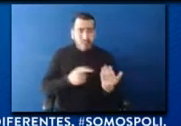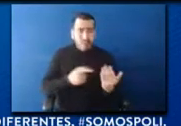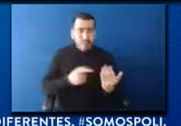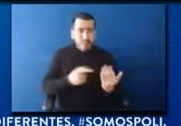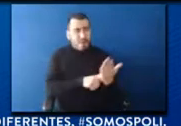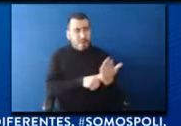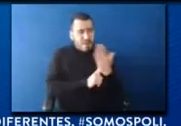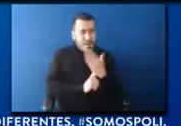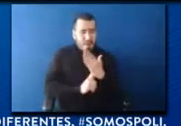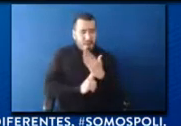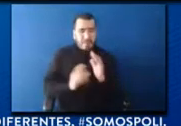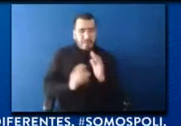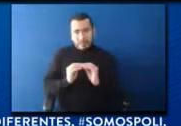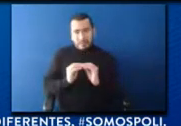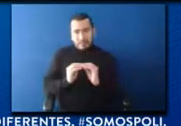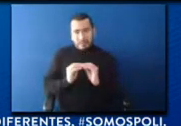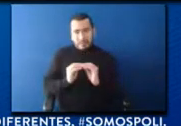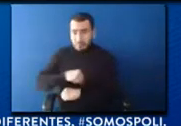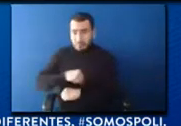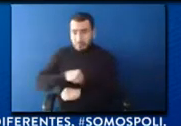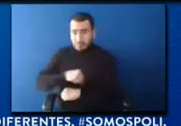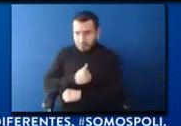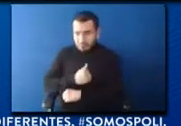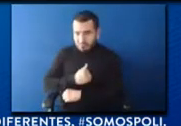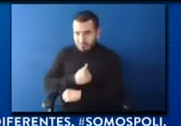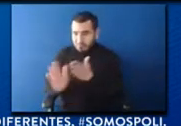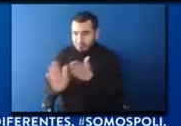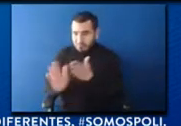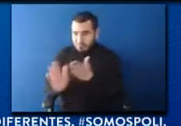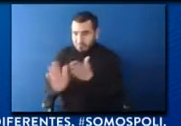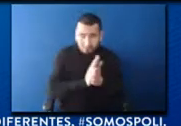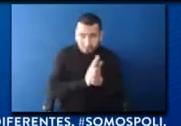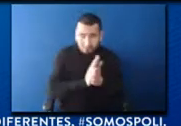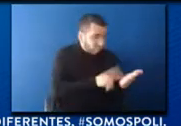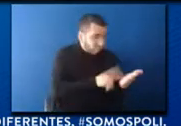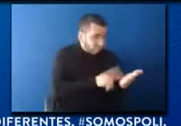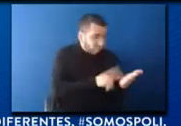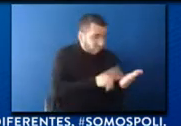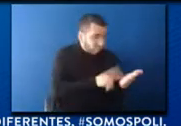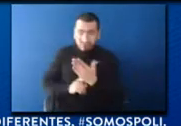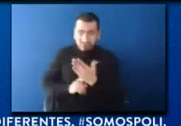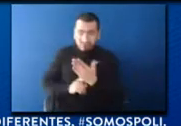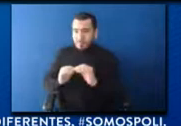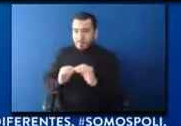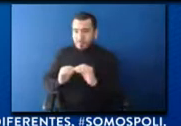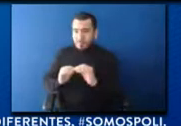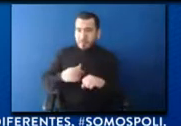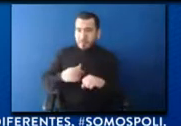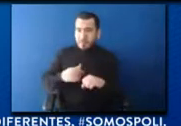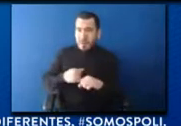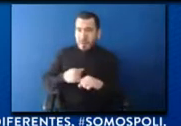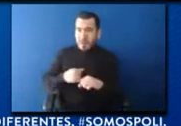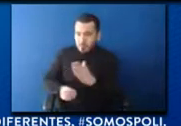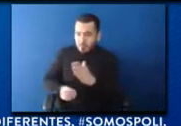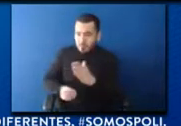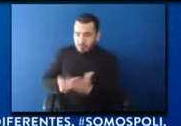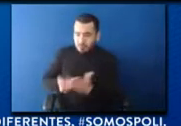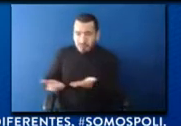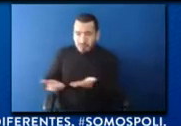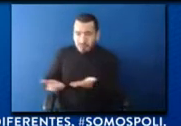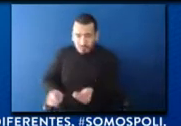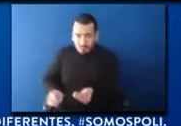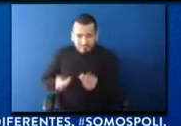personas. Y en la medida en que tengamos más información y más visibilidad, esa posibilidad de desarrollar productos y servicios es más